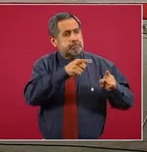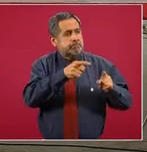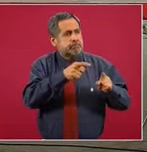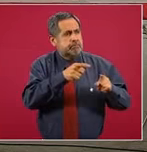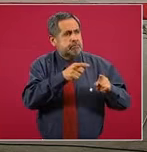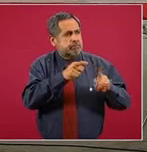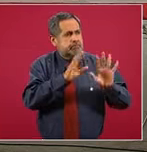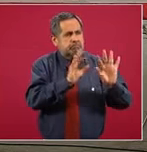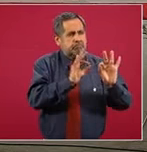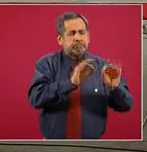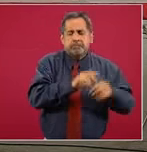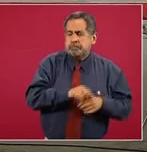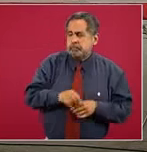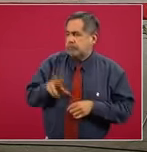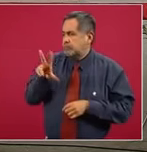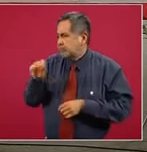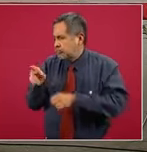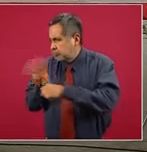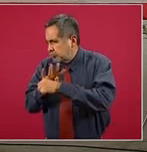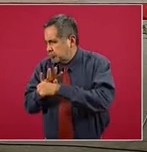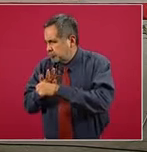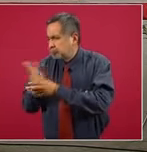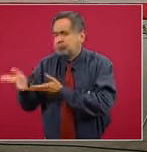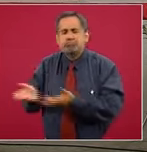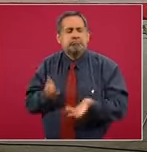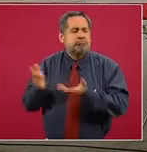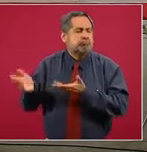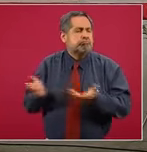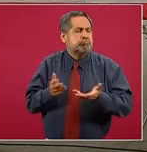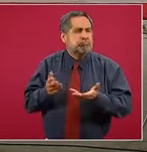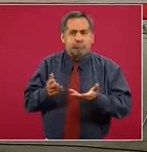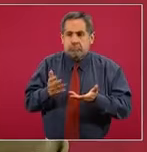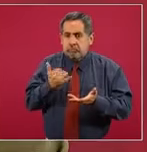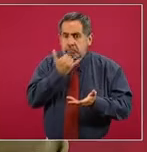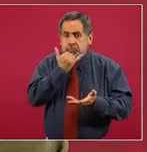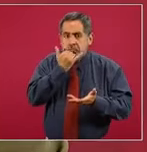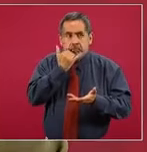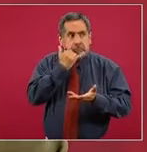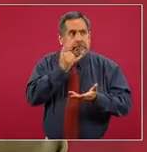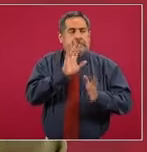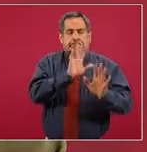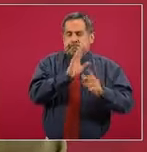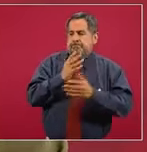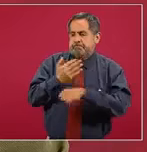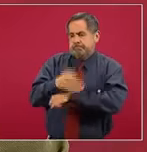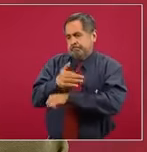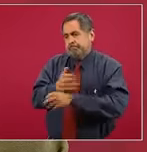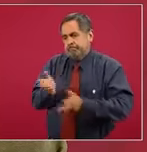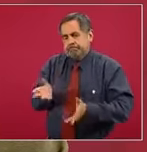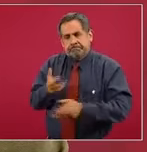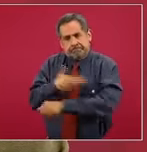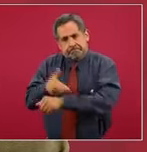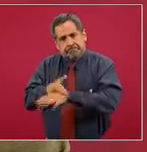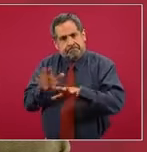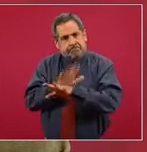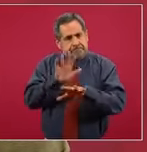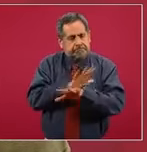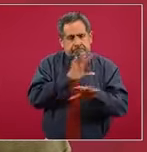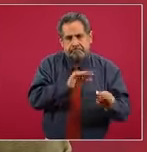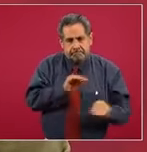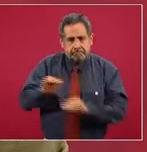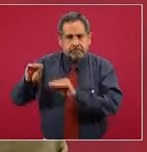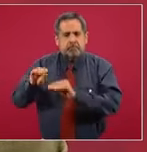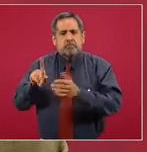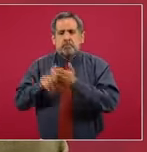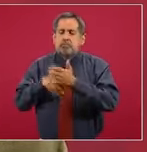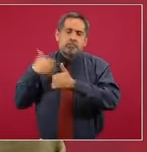pacientes no COVID se está liberando. Entonces ahora tenemos una disponibilidad en la que se va a ir incrementando